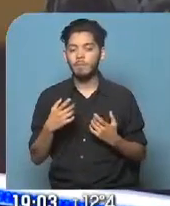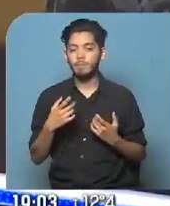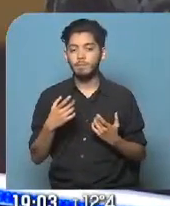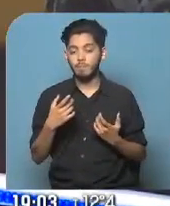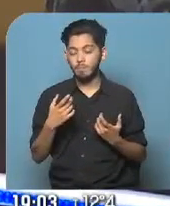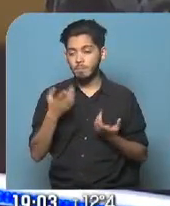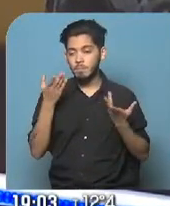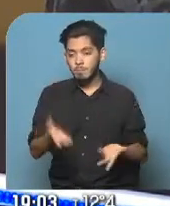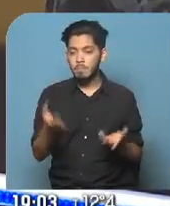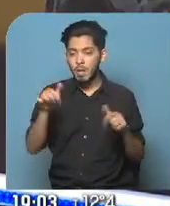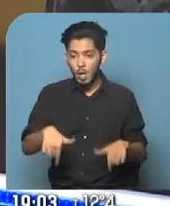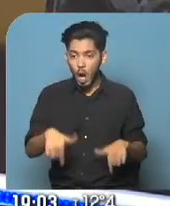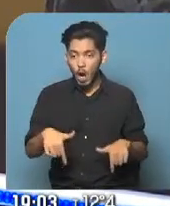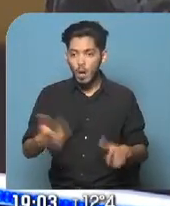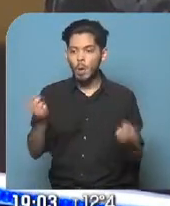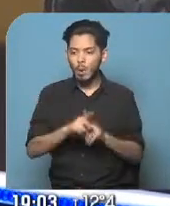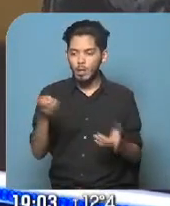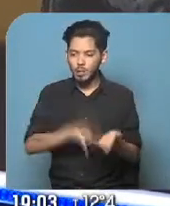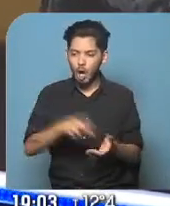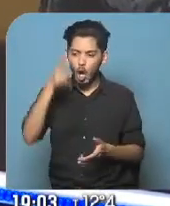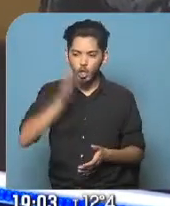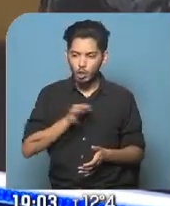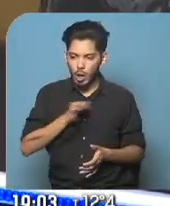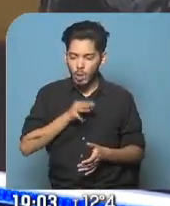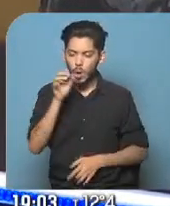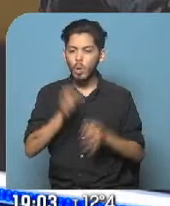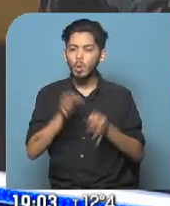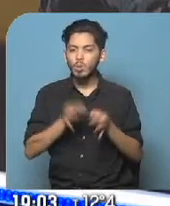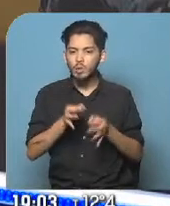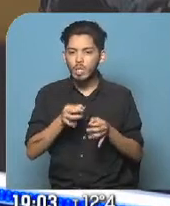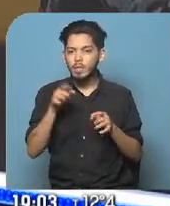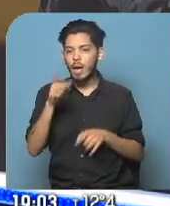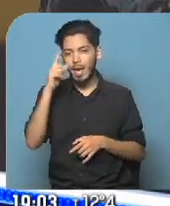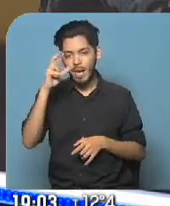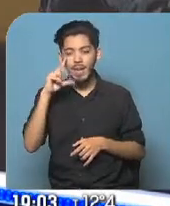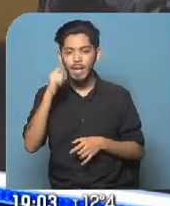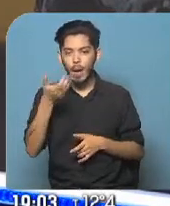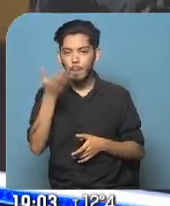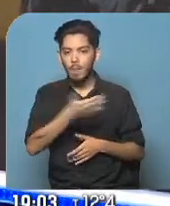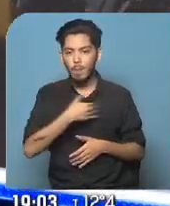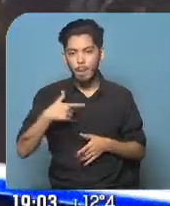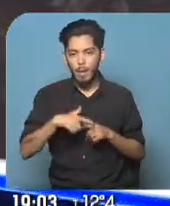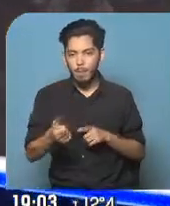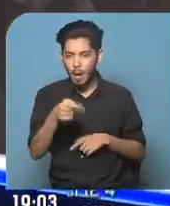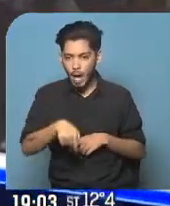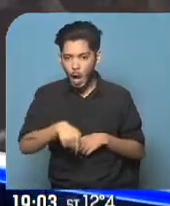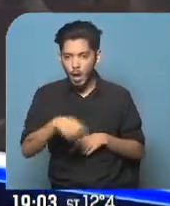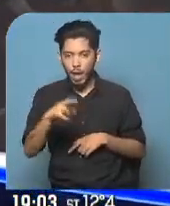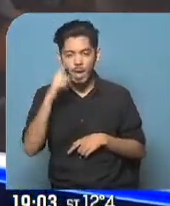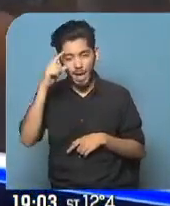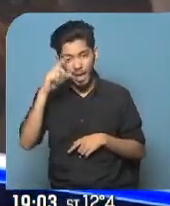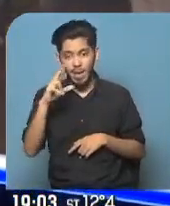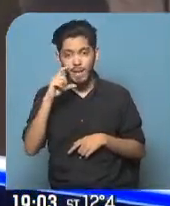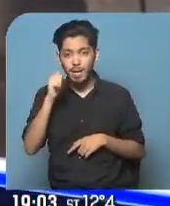el pedido se reiteró a lo largo de ocho años justicia para erika como acá lo pedían su madre y su hermana erika soriano